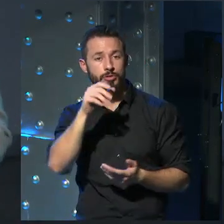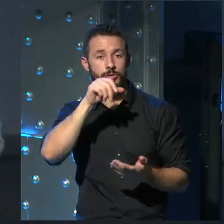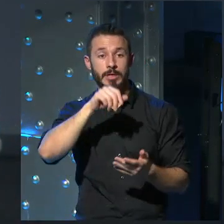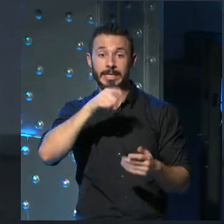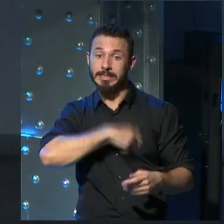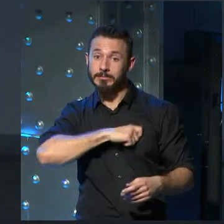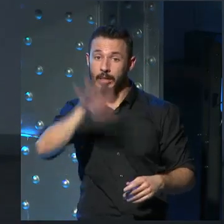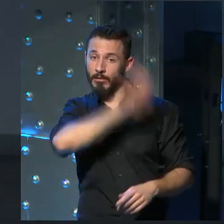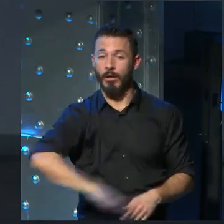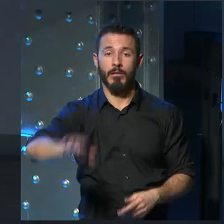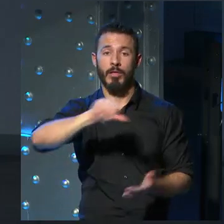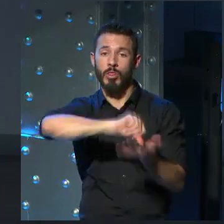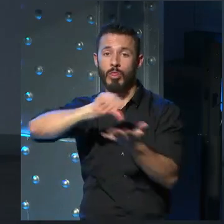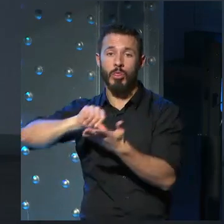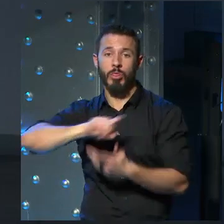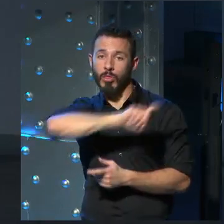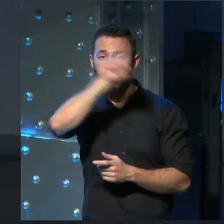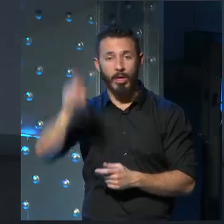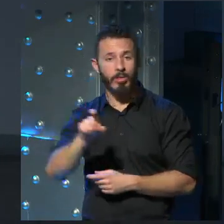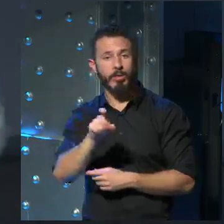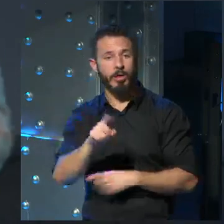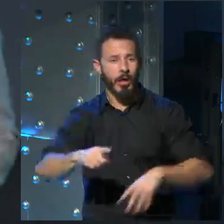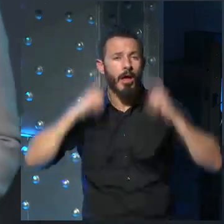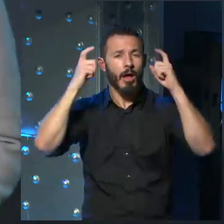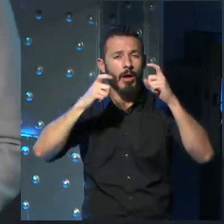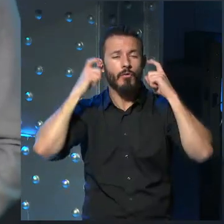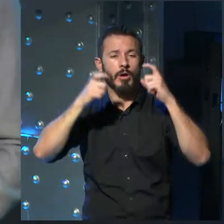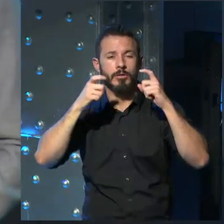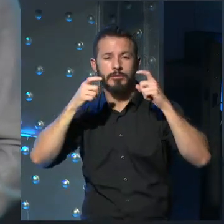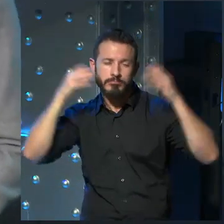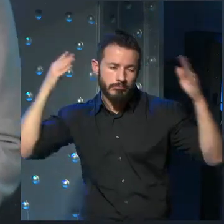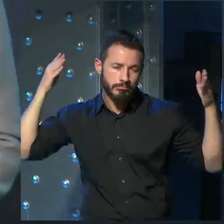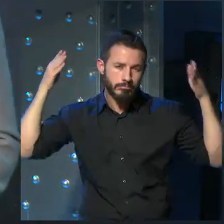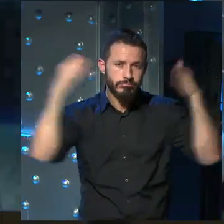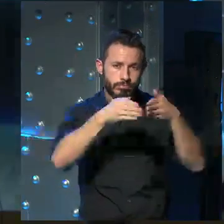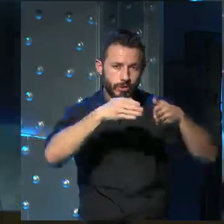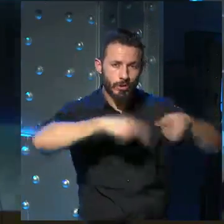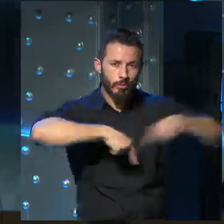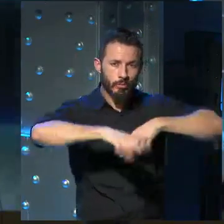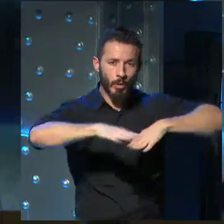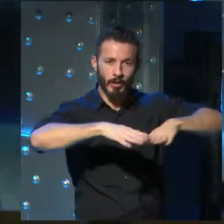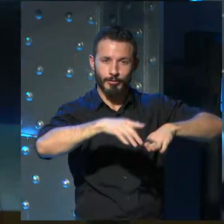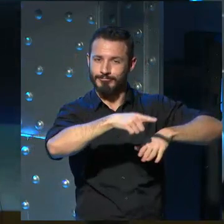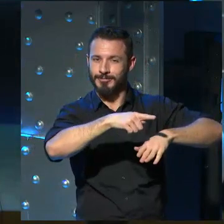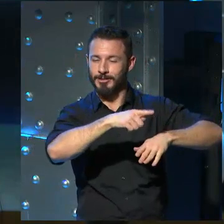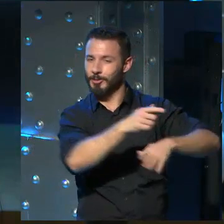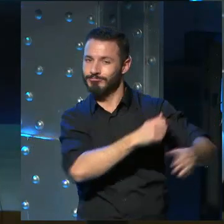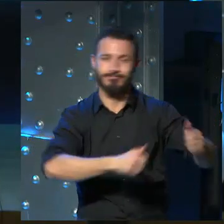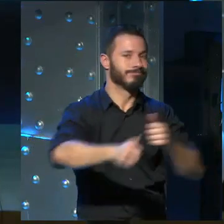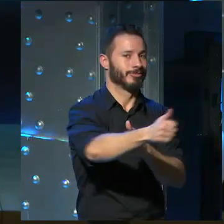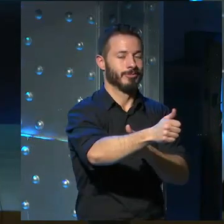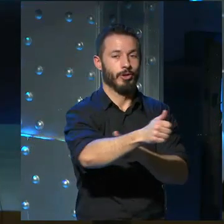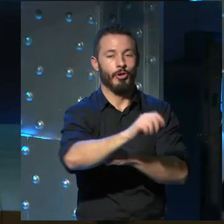en España que han dedicado muchos esfuerzos a la movilidad, por ejemplo, y son absolutamente pioneras. Otras se han centrado más en